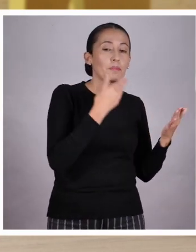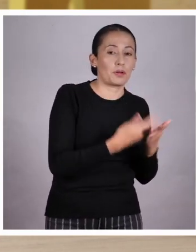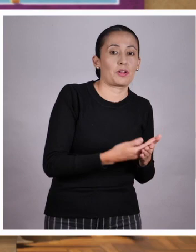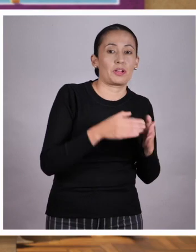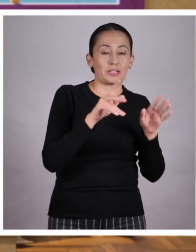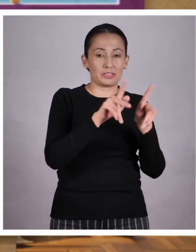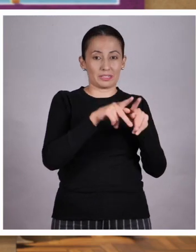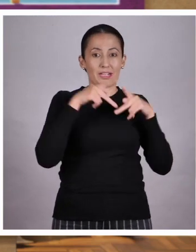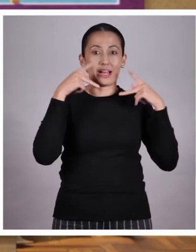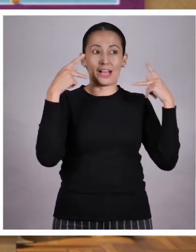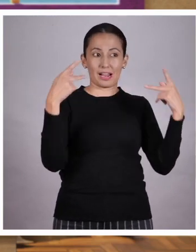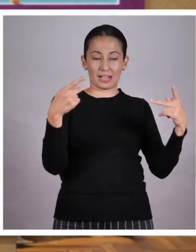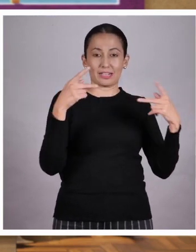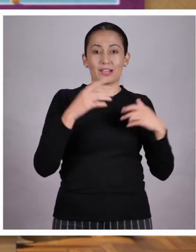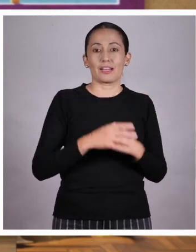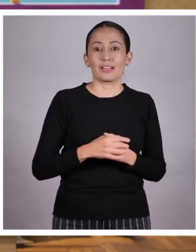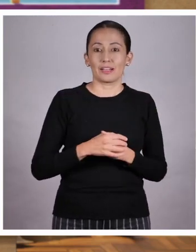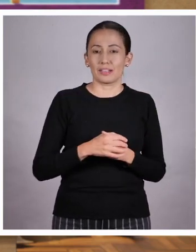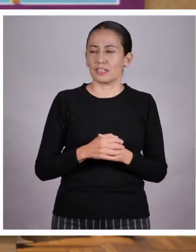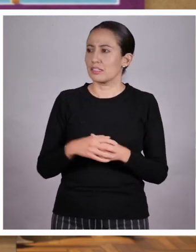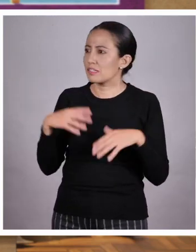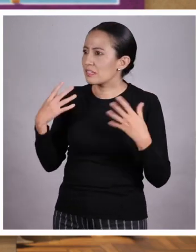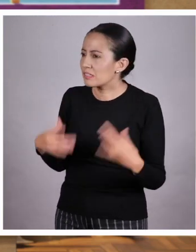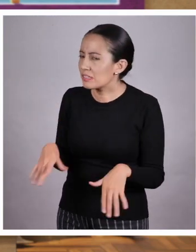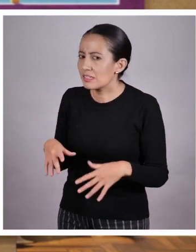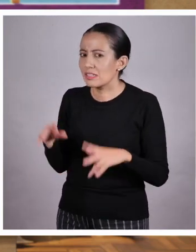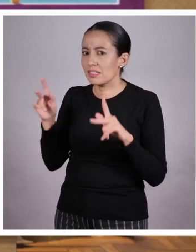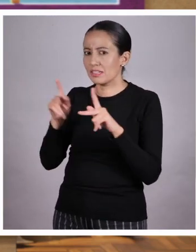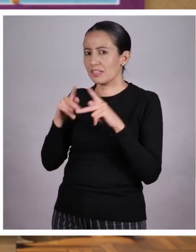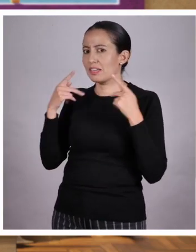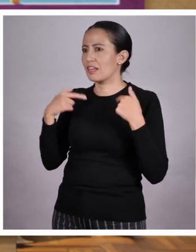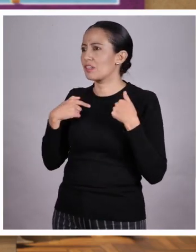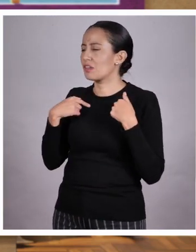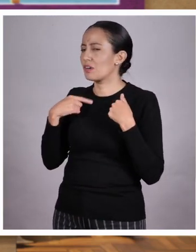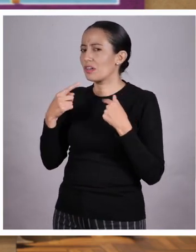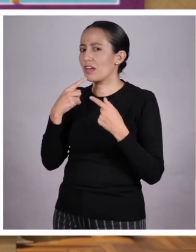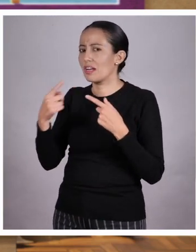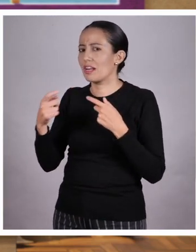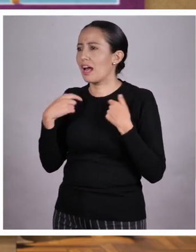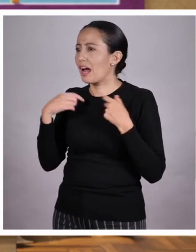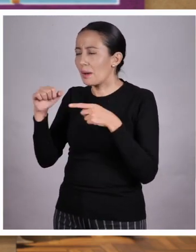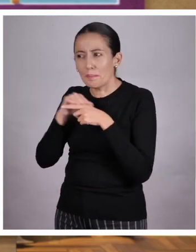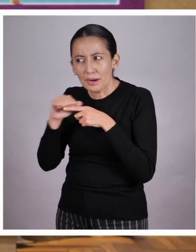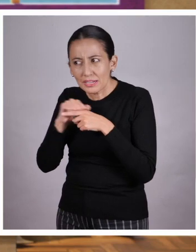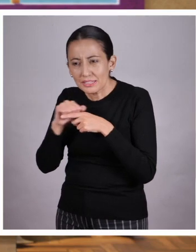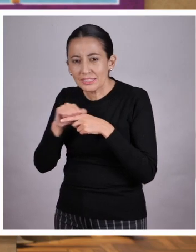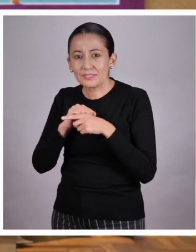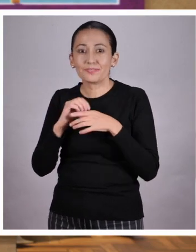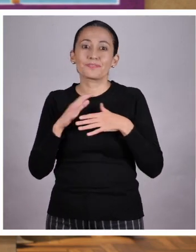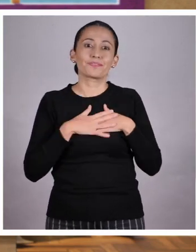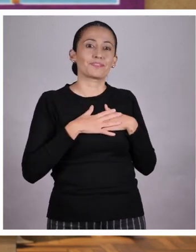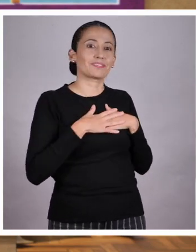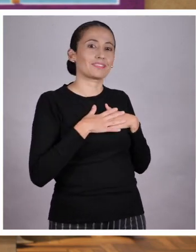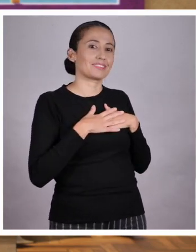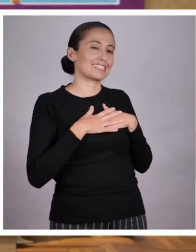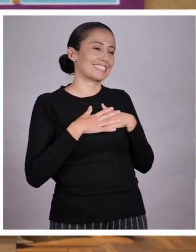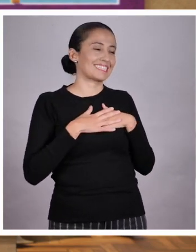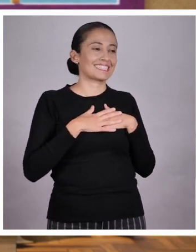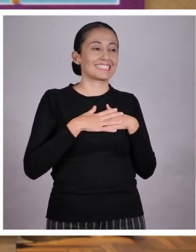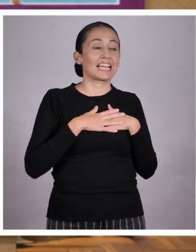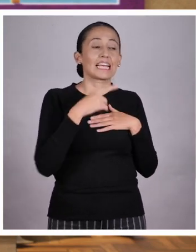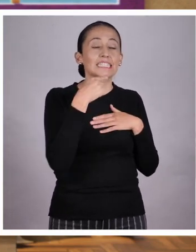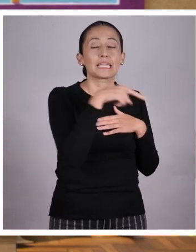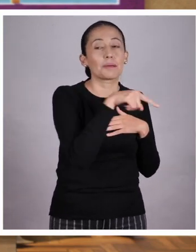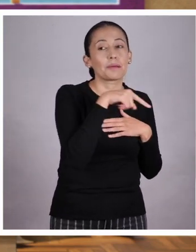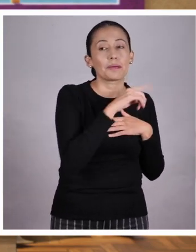el periódico. Ah. ¡Wow! ¡Yo ya lo iba a traducir! ¿Has estado practicando? No, no te preocupes. Lo que